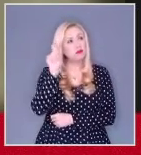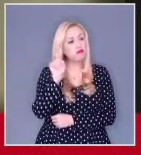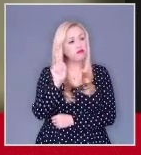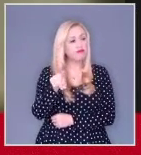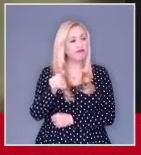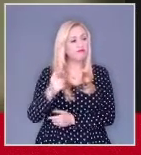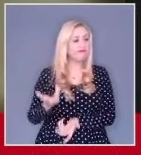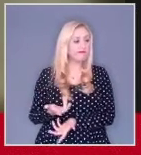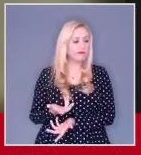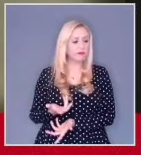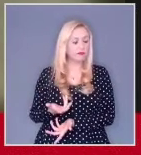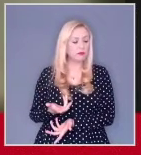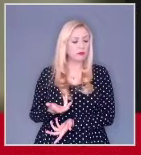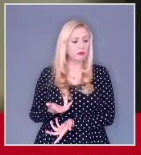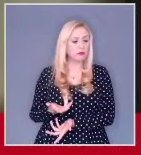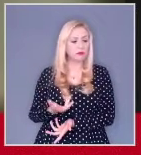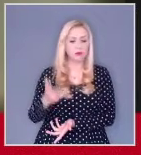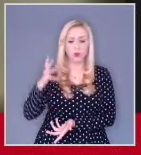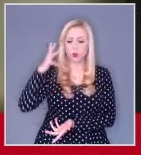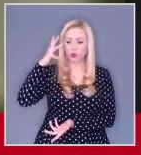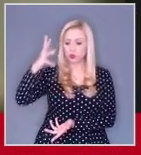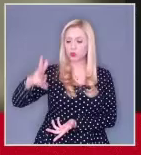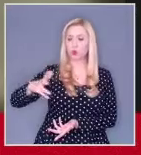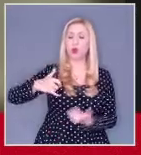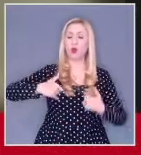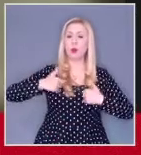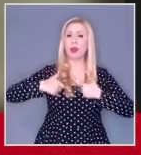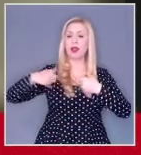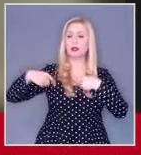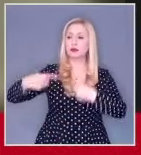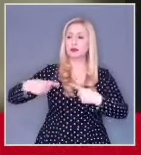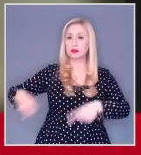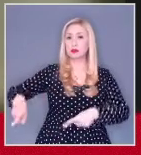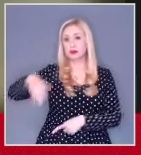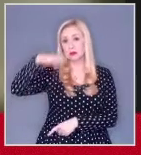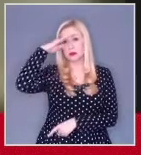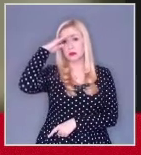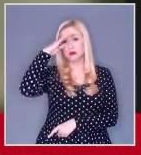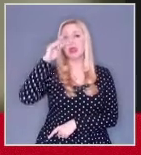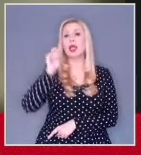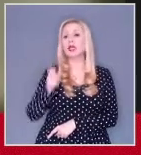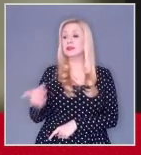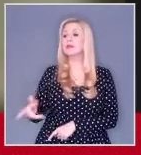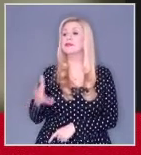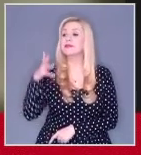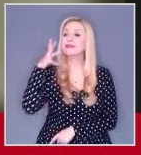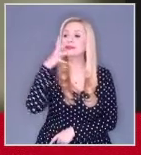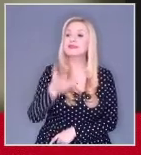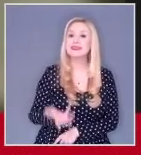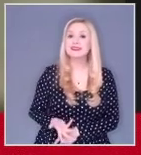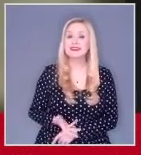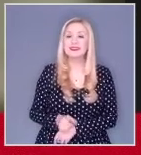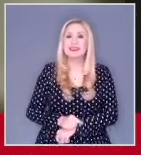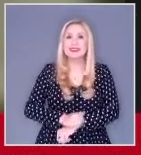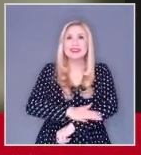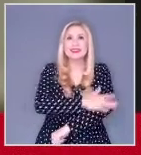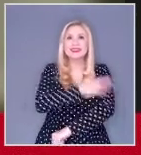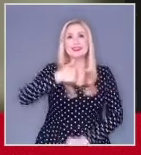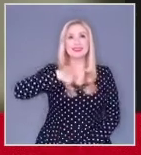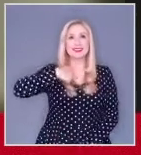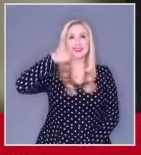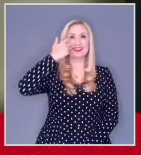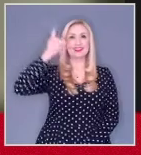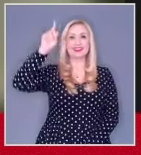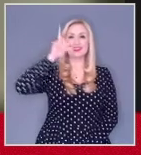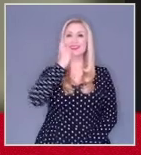las próximas generaciones de jóvenes que están pensando en qué quieren hacer con su futuro profesional se emocionen y digan, yo quiero ser